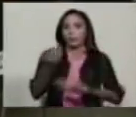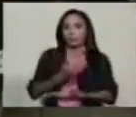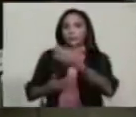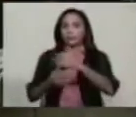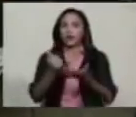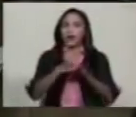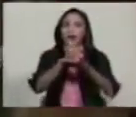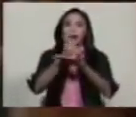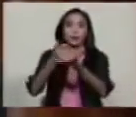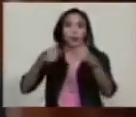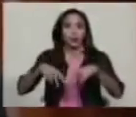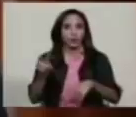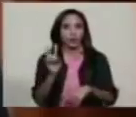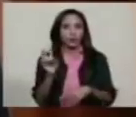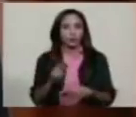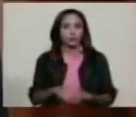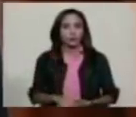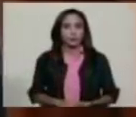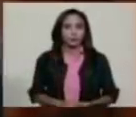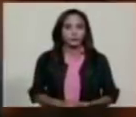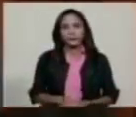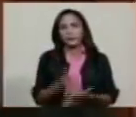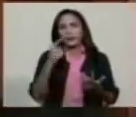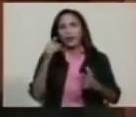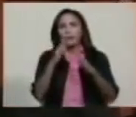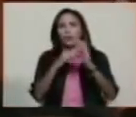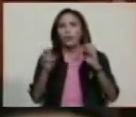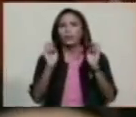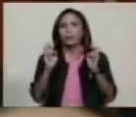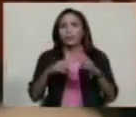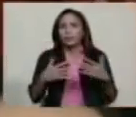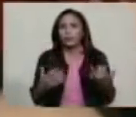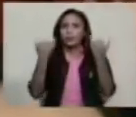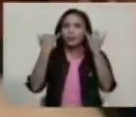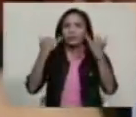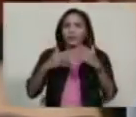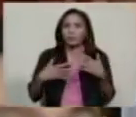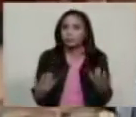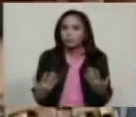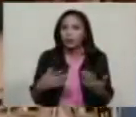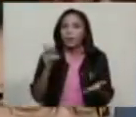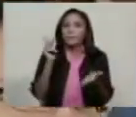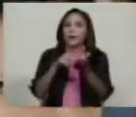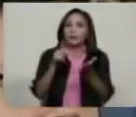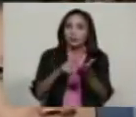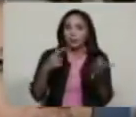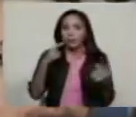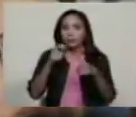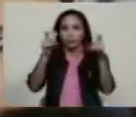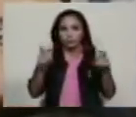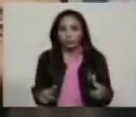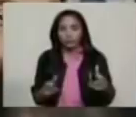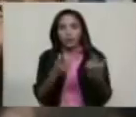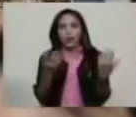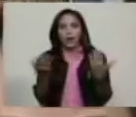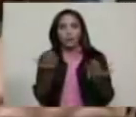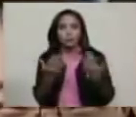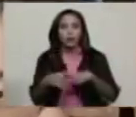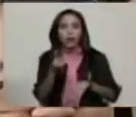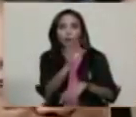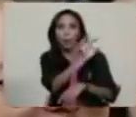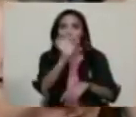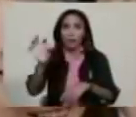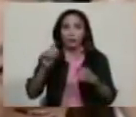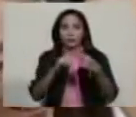la República Bolivariana de Venezuela. En este contexto surge la participación de la República Bolivariana de Venezuela en